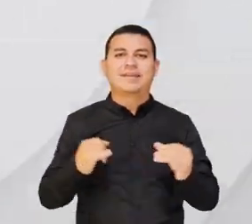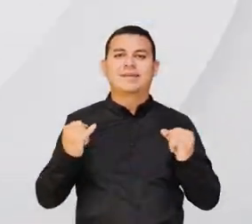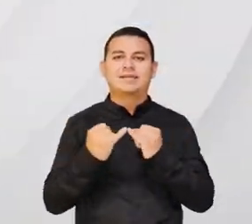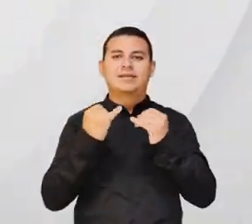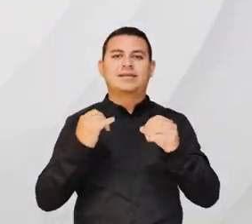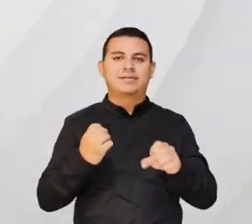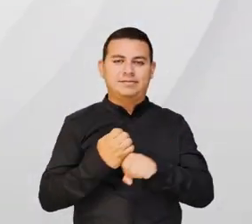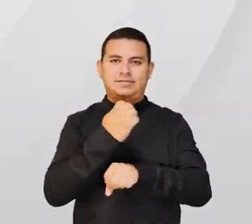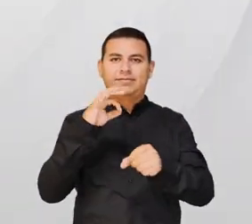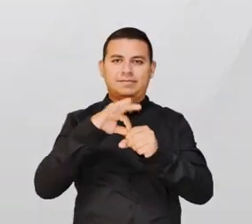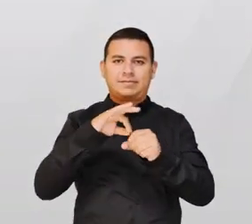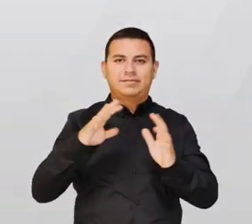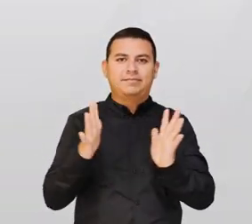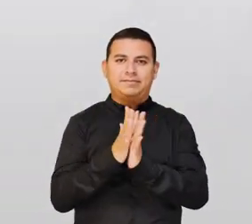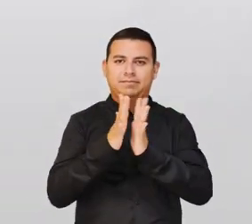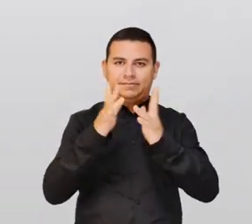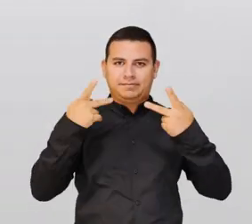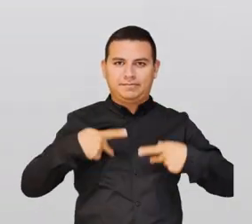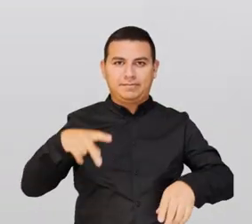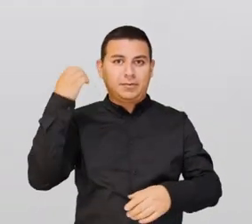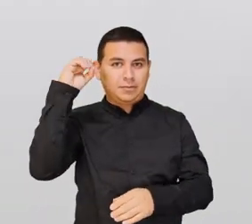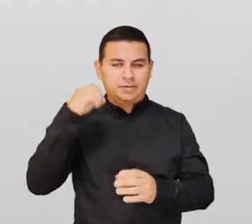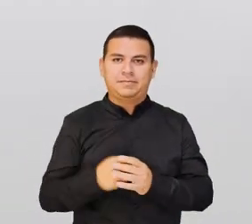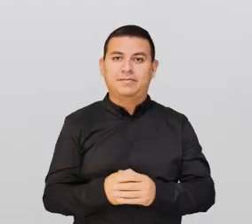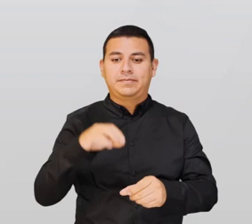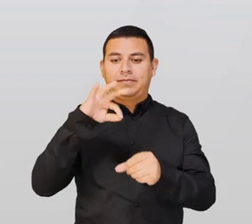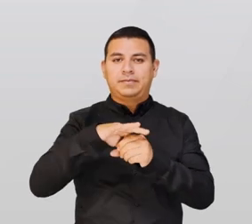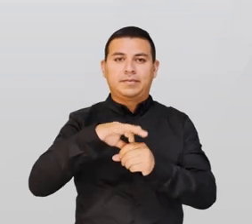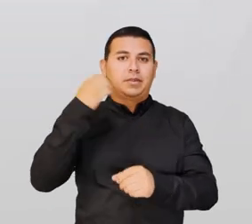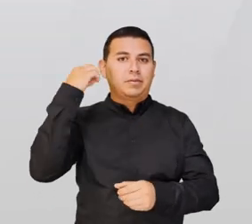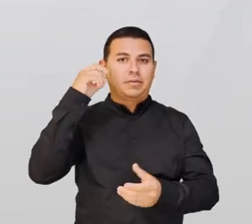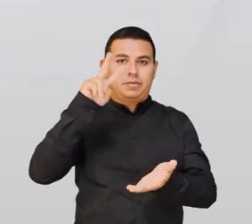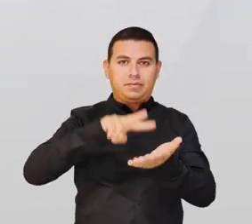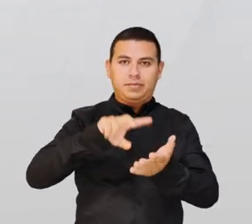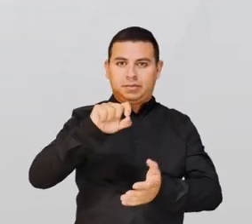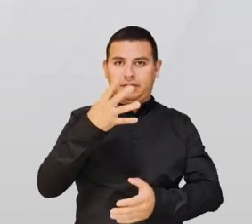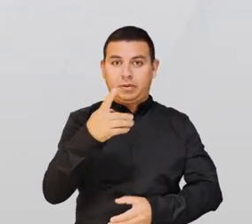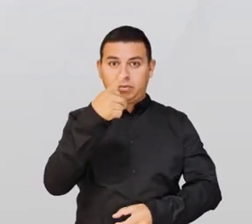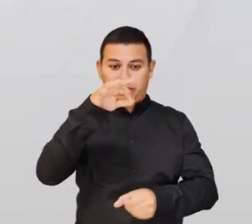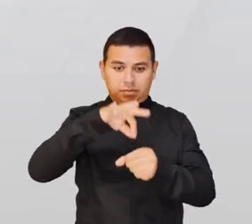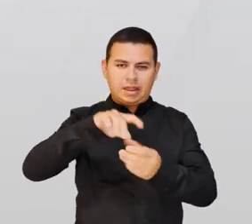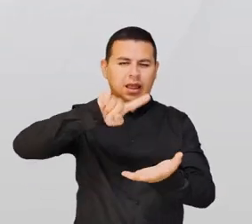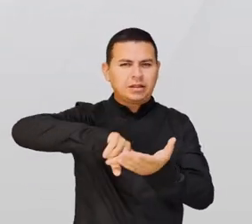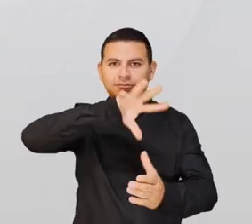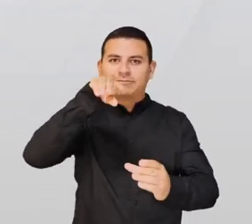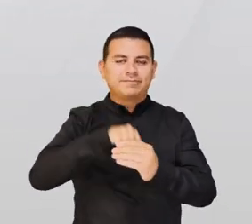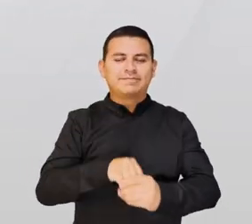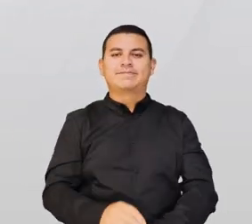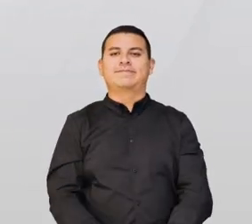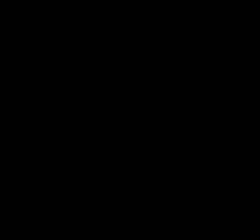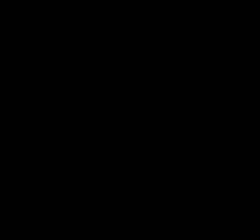Instituto Estatal Electoral y de Participación Ciudadana de Oaxaca. Elecciones Oaxaca 2024. Tu voto lo puede todo.